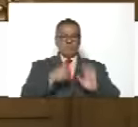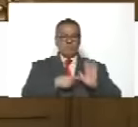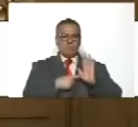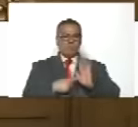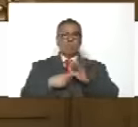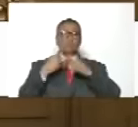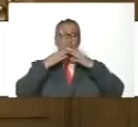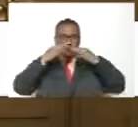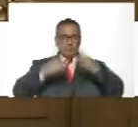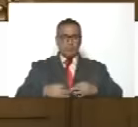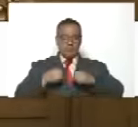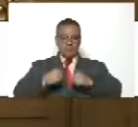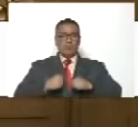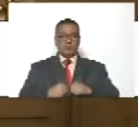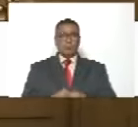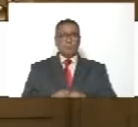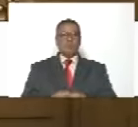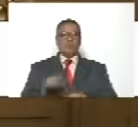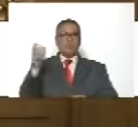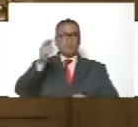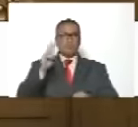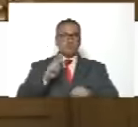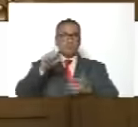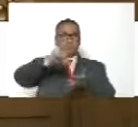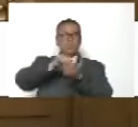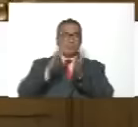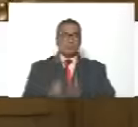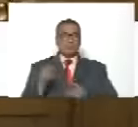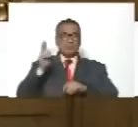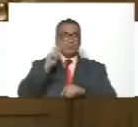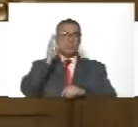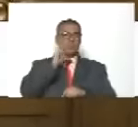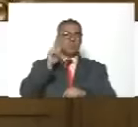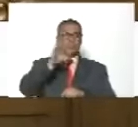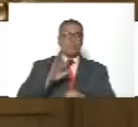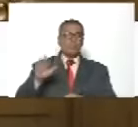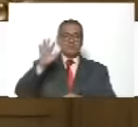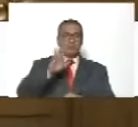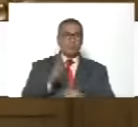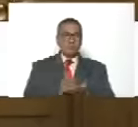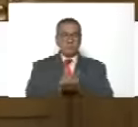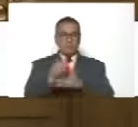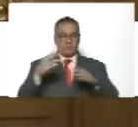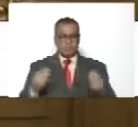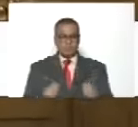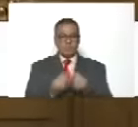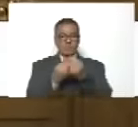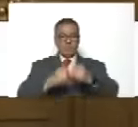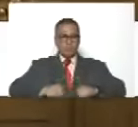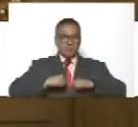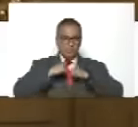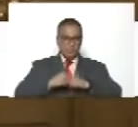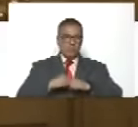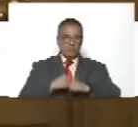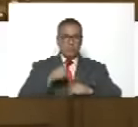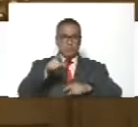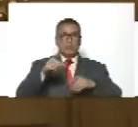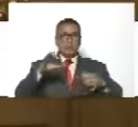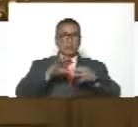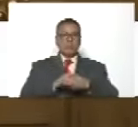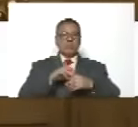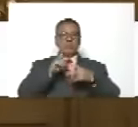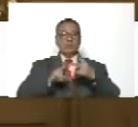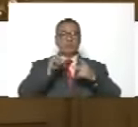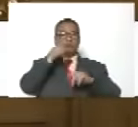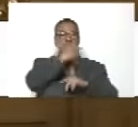y reafirmamos que la República de Irán y la República Bolivariana de Venezuela seguiremos juntos consolidando la hermandad y alianza entre